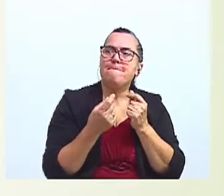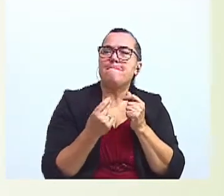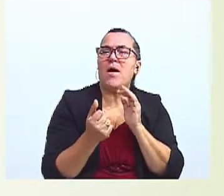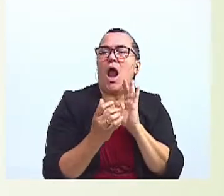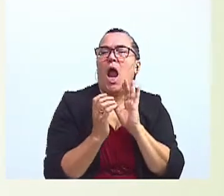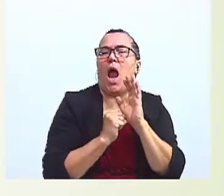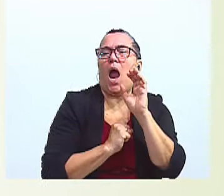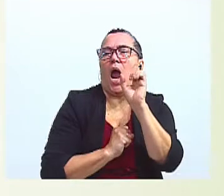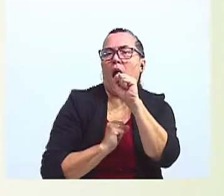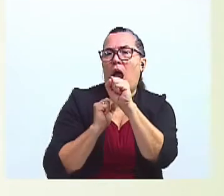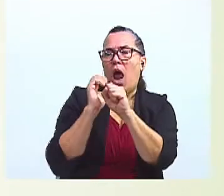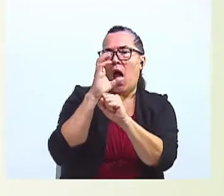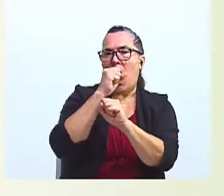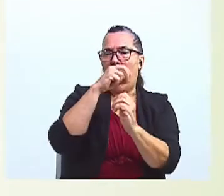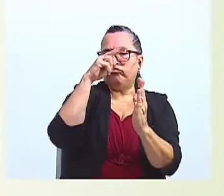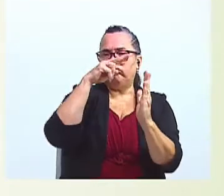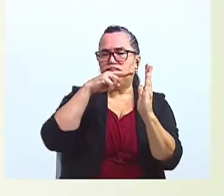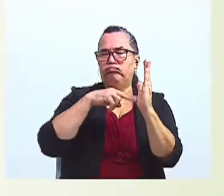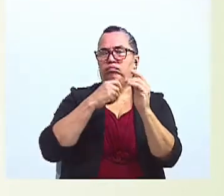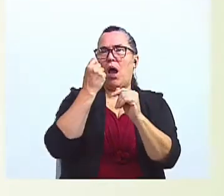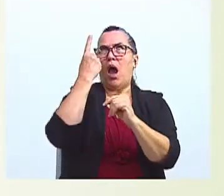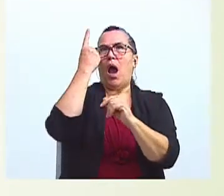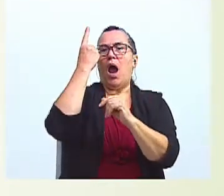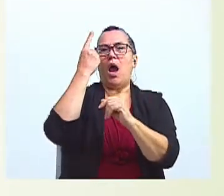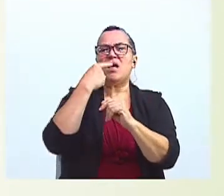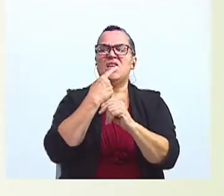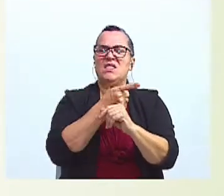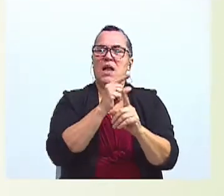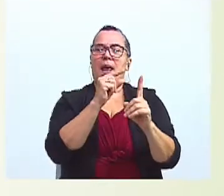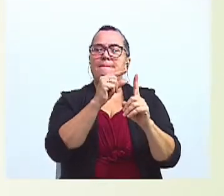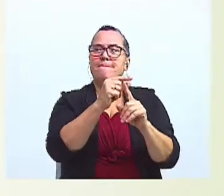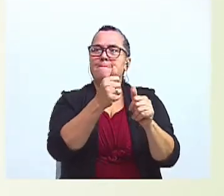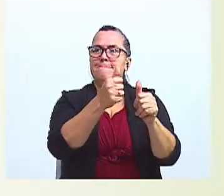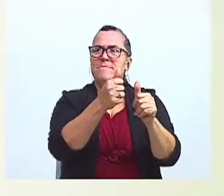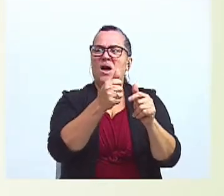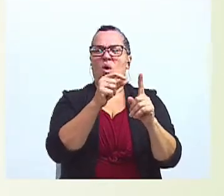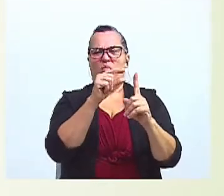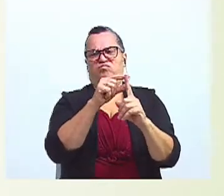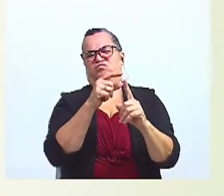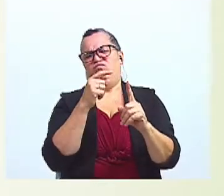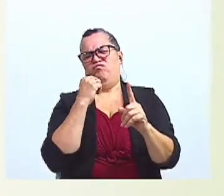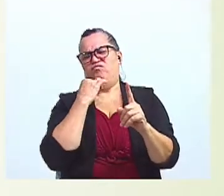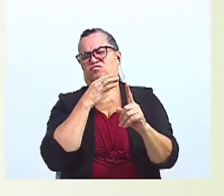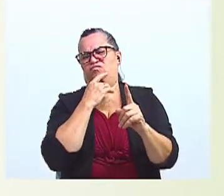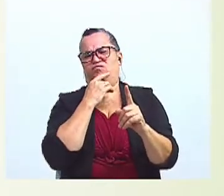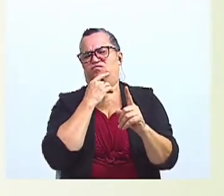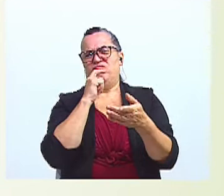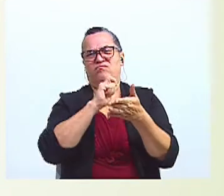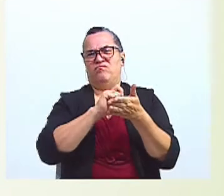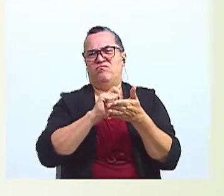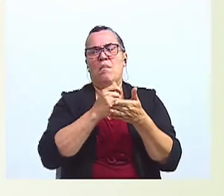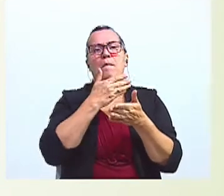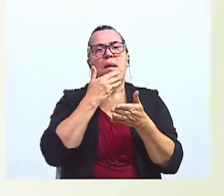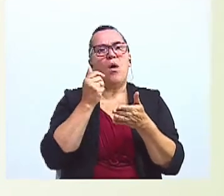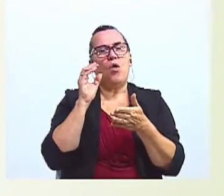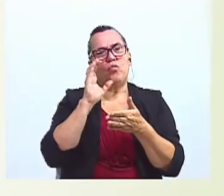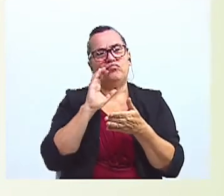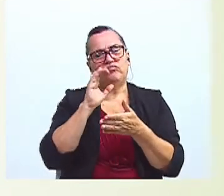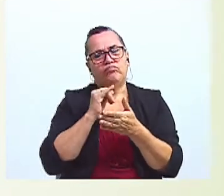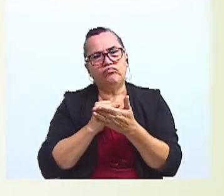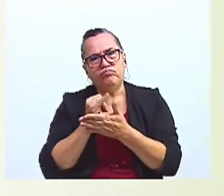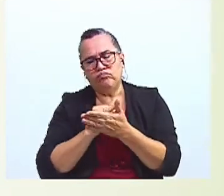esa pericia de poder decir, no, esta palabra yo la veo un poco extraña, mejor voy a